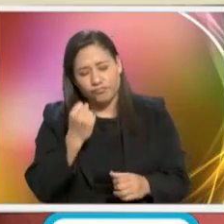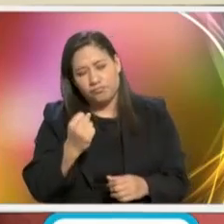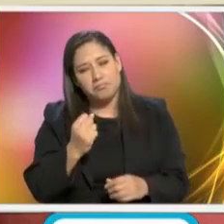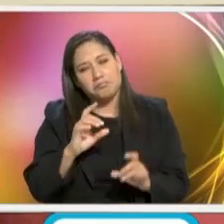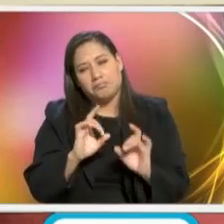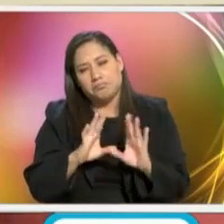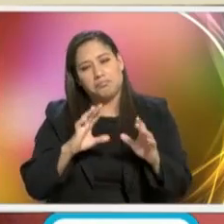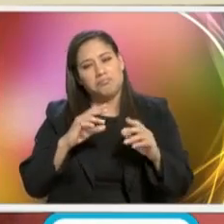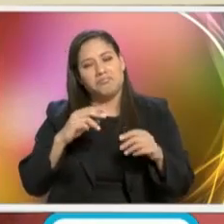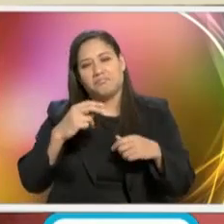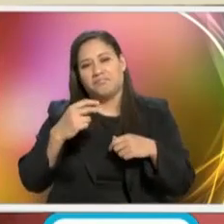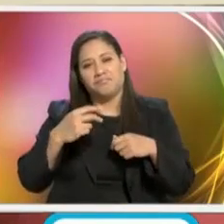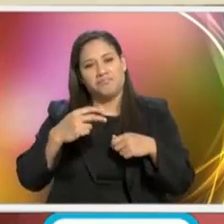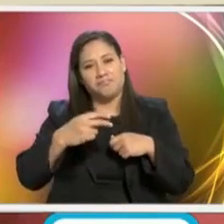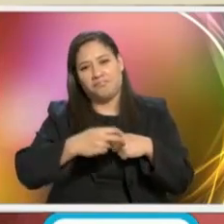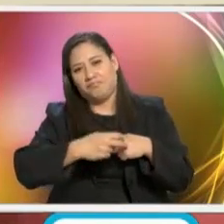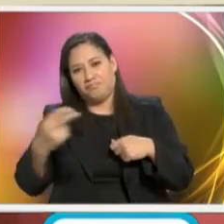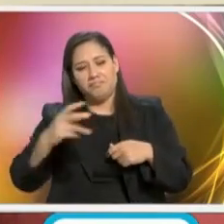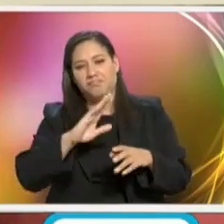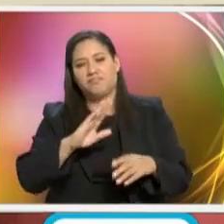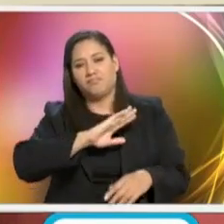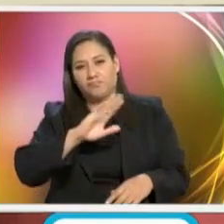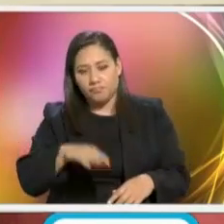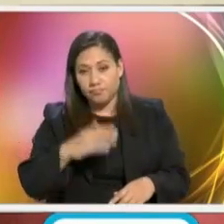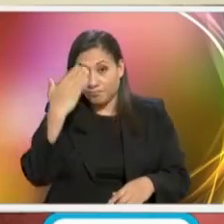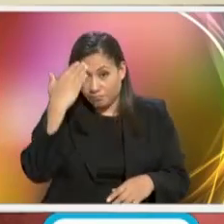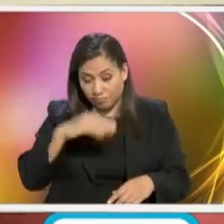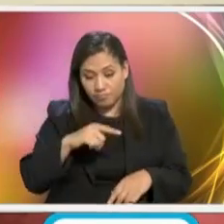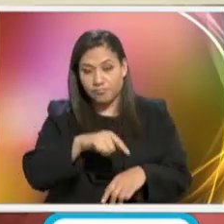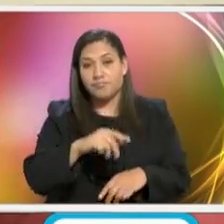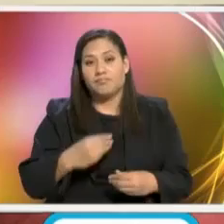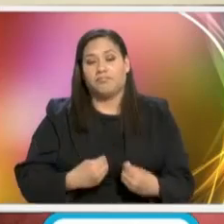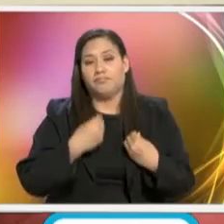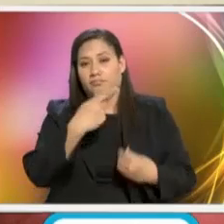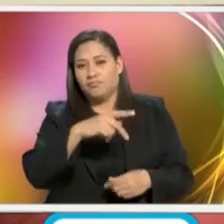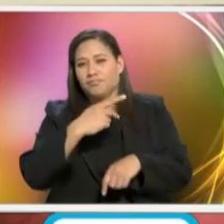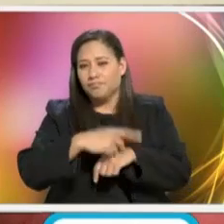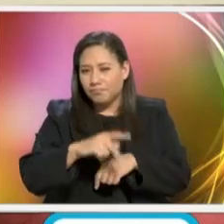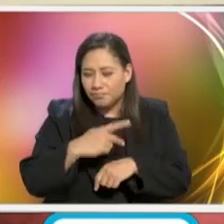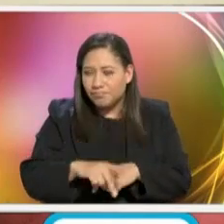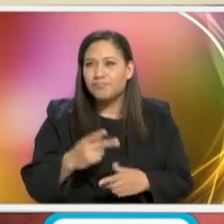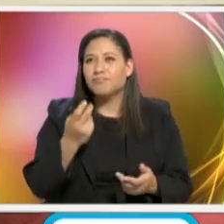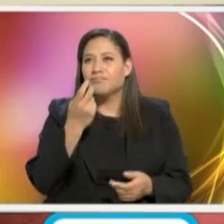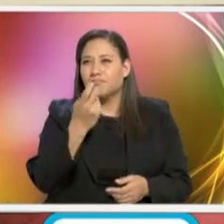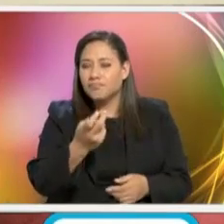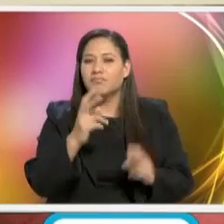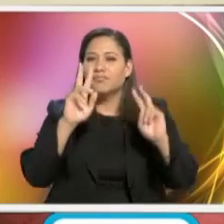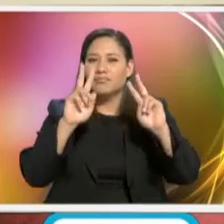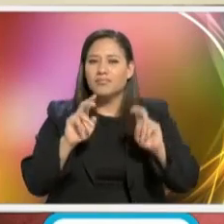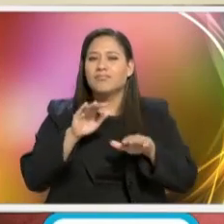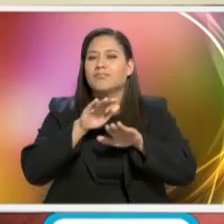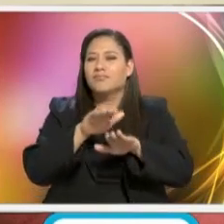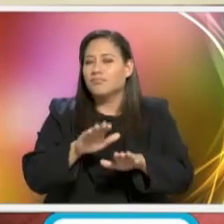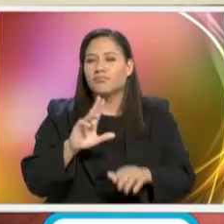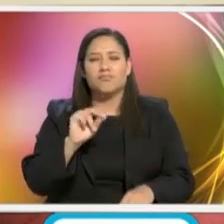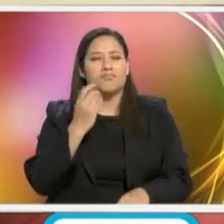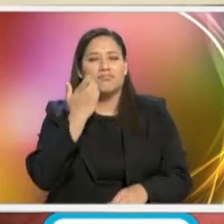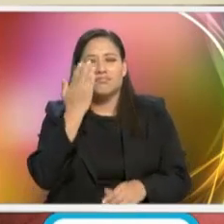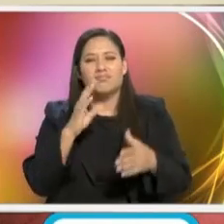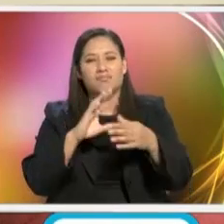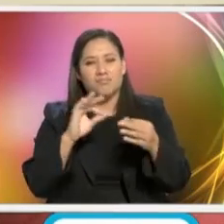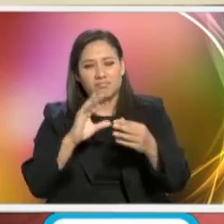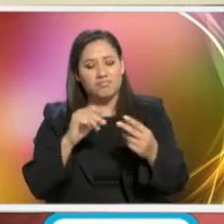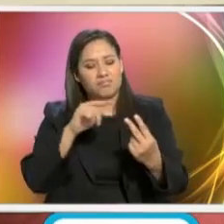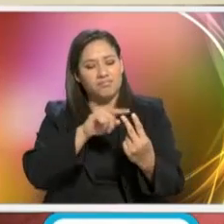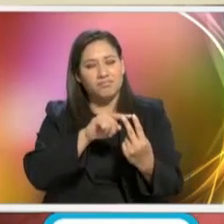falleció, que bueno, pues también nos habla de los riesgos y el asunto de la... Pues no quisiera hablar de la leyenda del